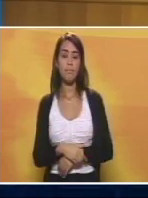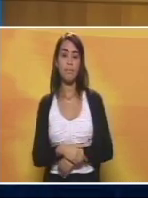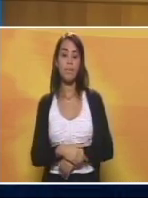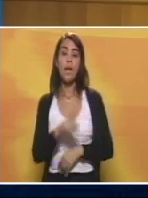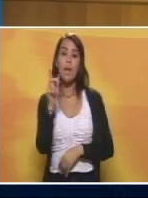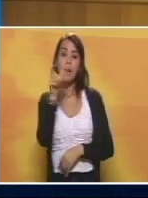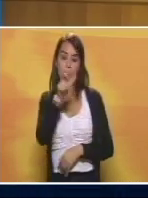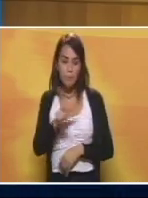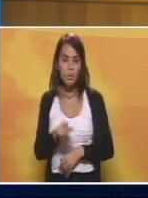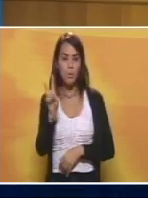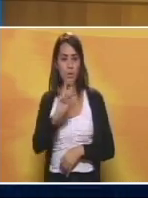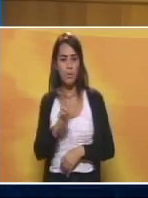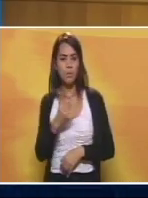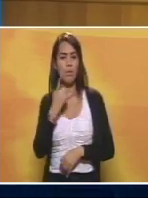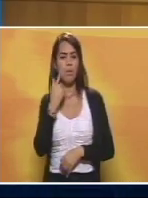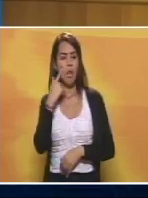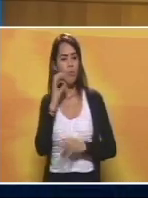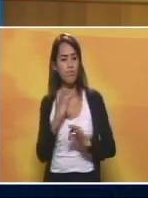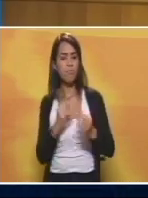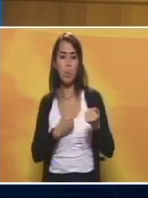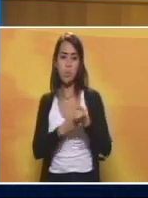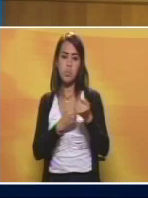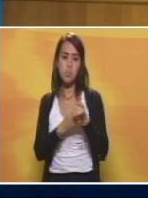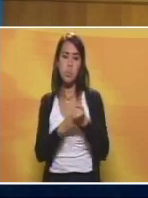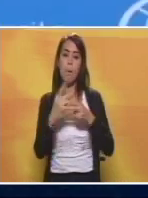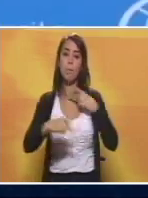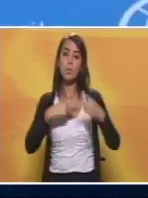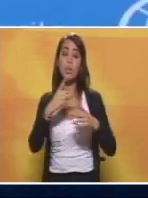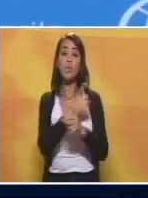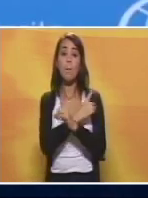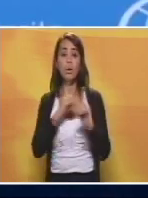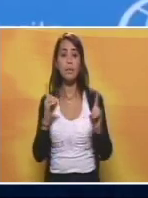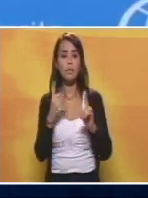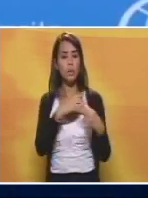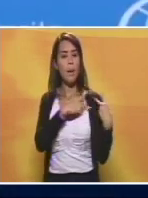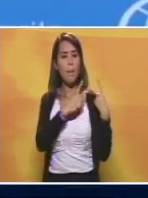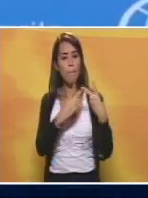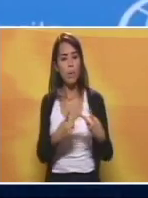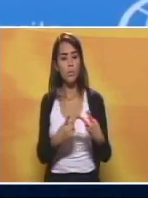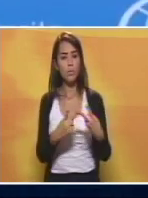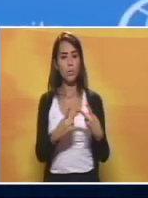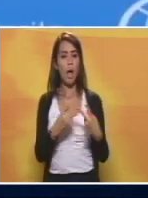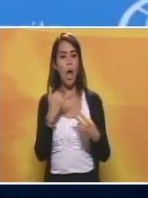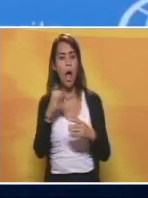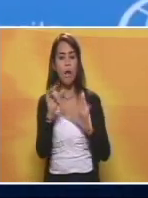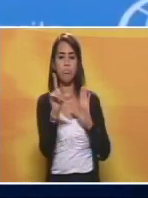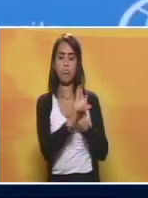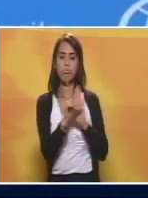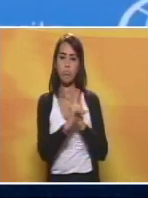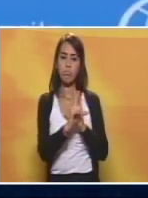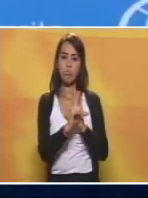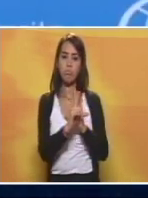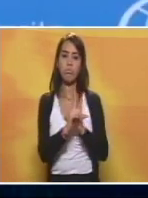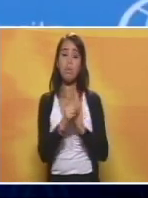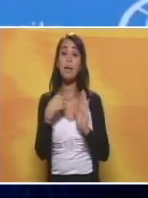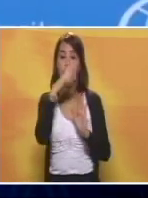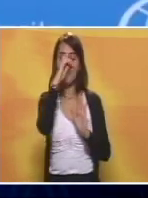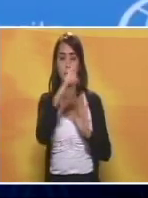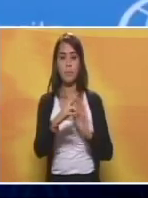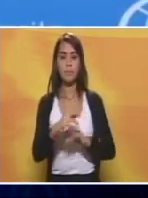los venezolanos expresaron su apego a este procedimiento democrático y afirmó que esa voluntad manifestada en el marco de la ley hay que